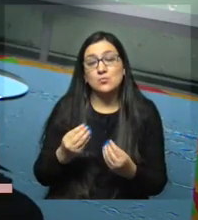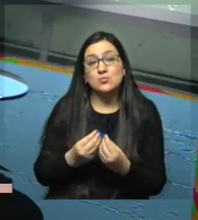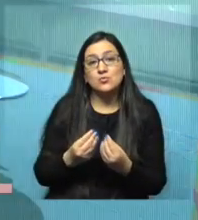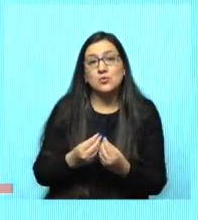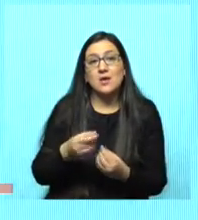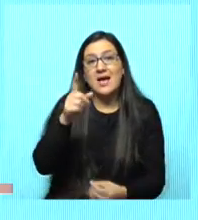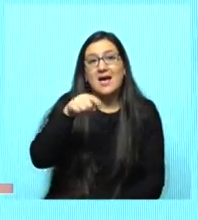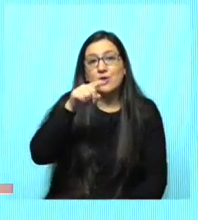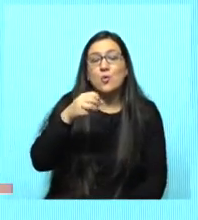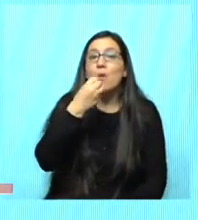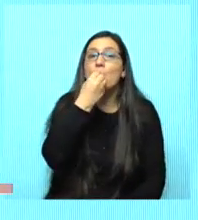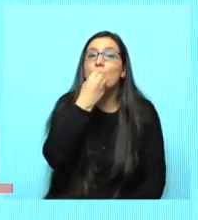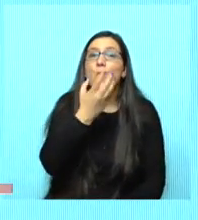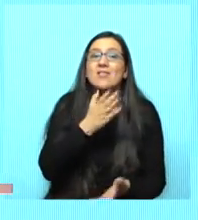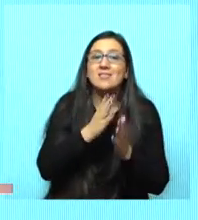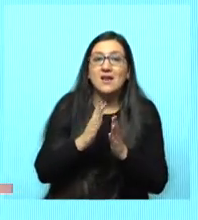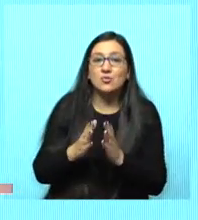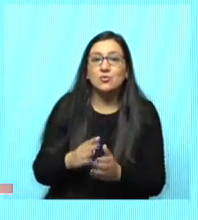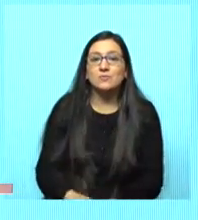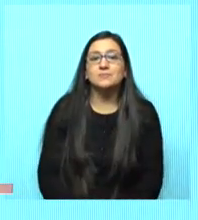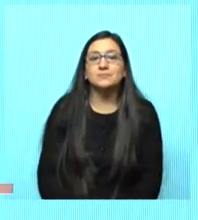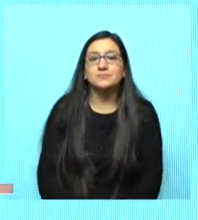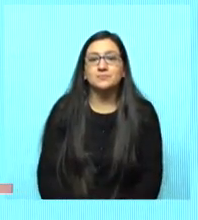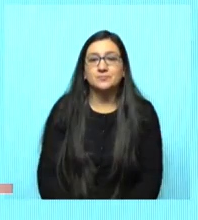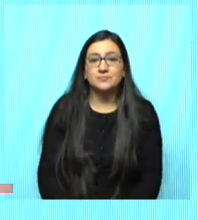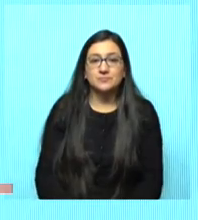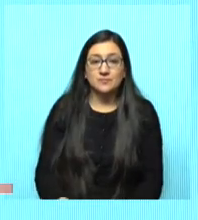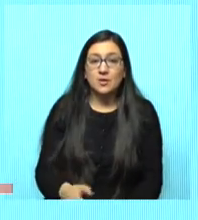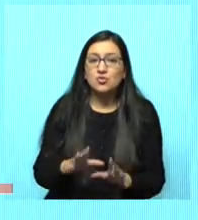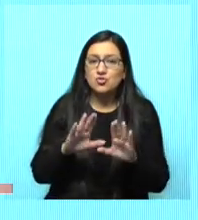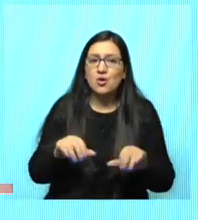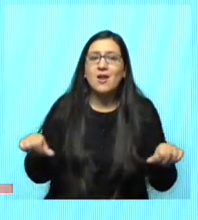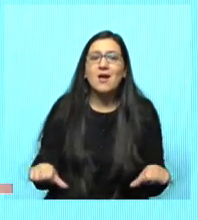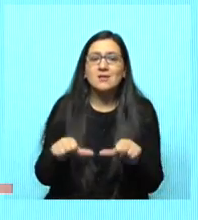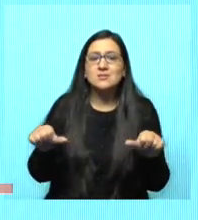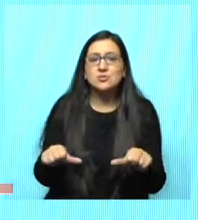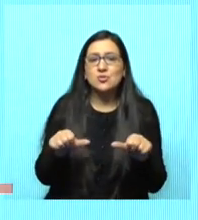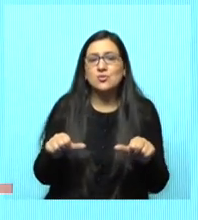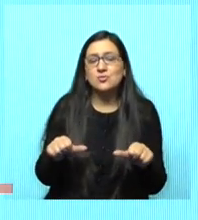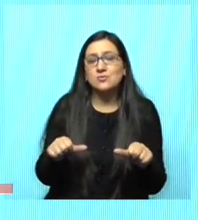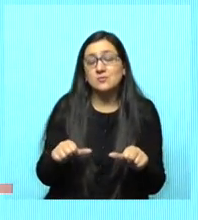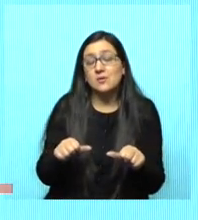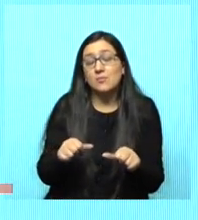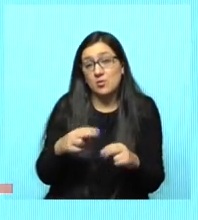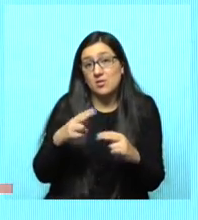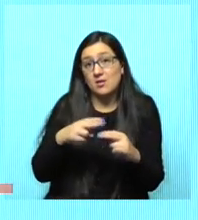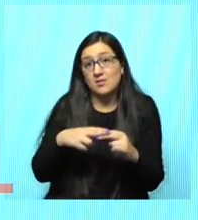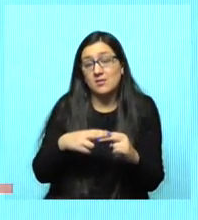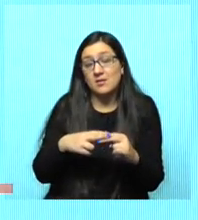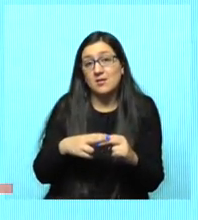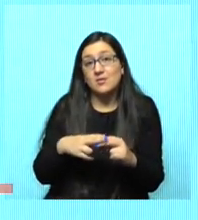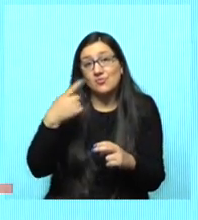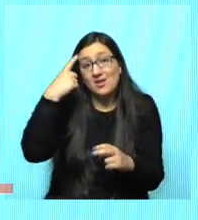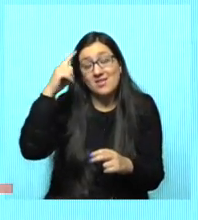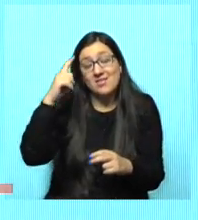¿Repetirlo? @buentrato/hoy. Bien, perfecto. tipo, toda la acción que se está llevando a cabo también a través de las redes. Es saber cómo usarlas y cómo